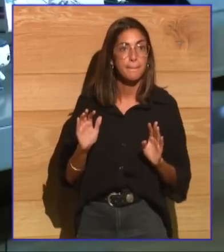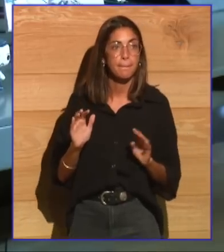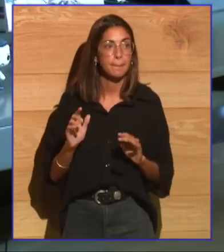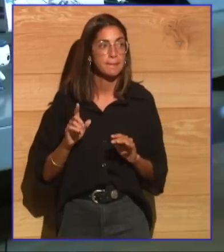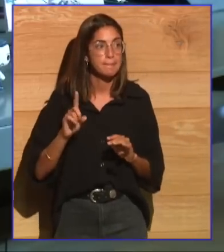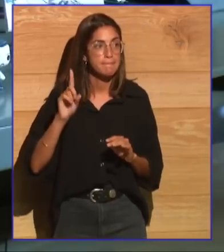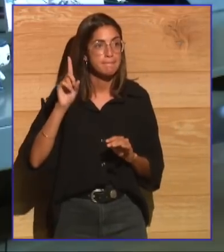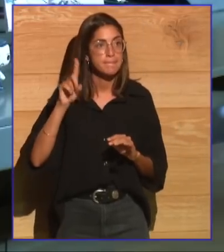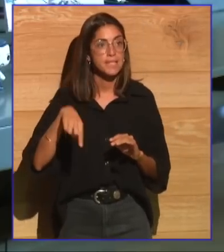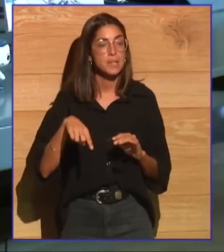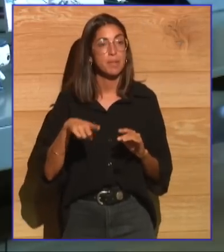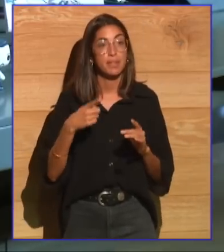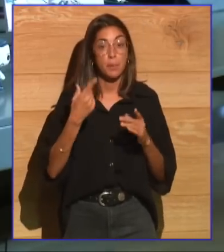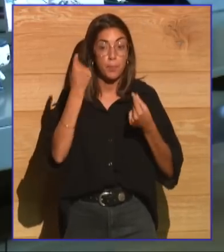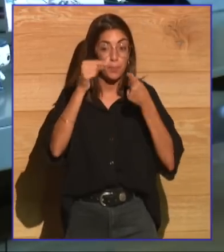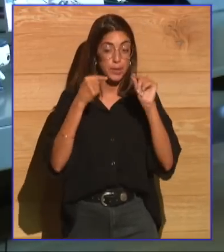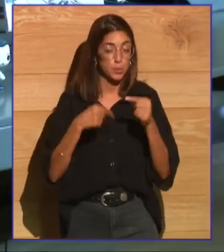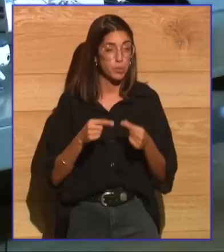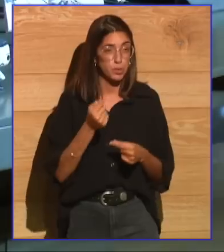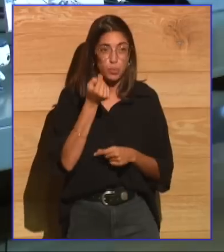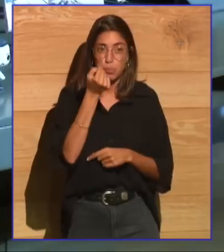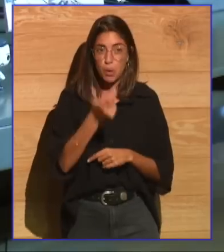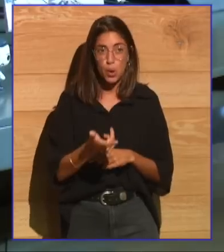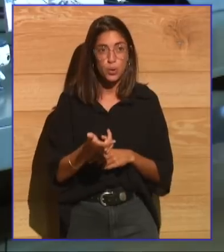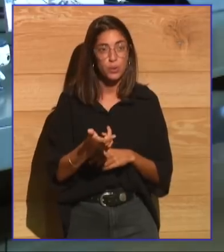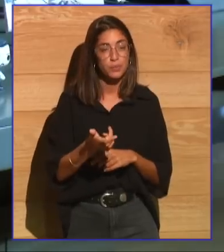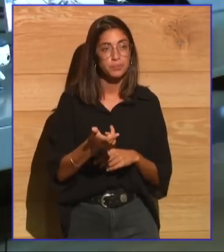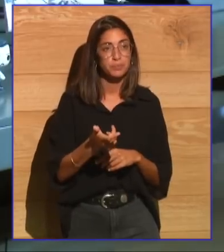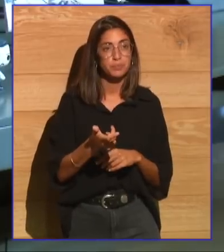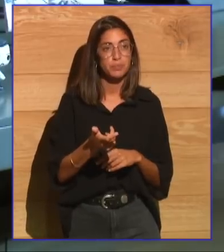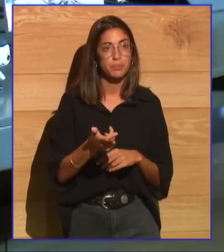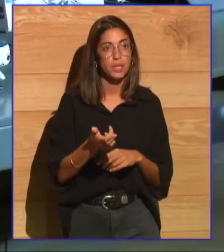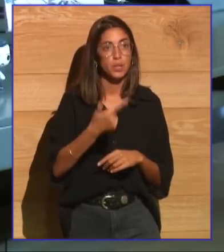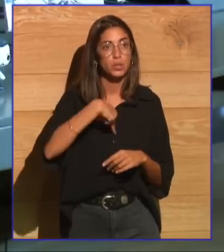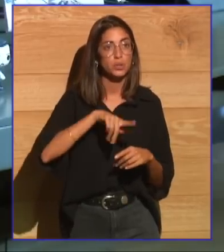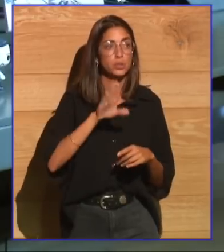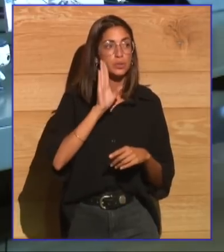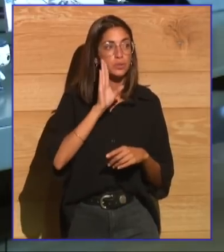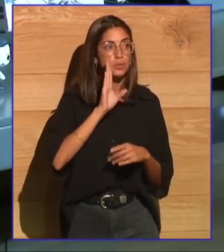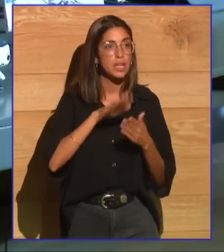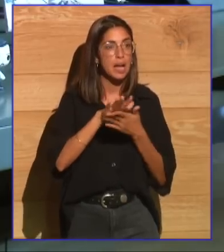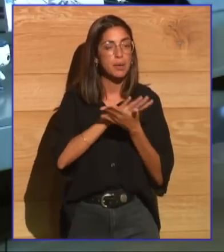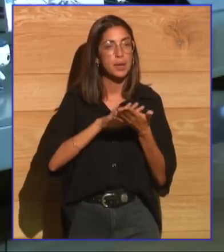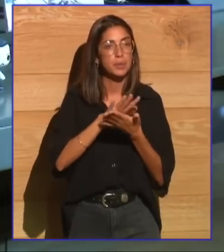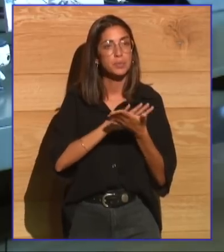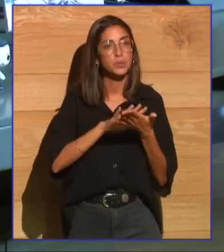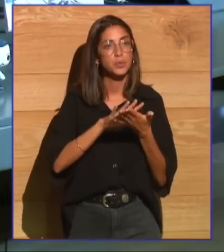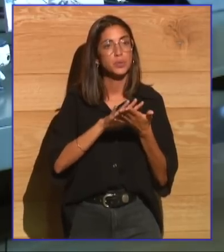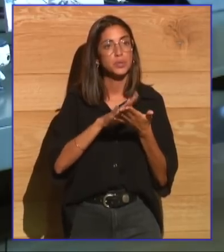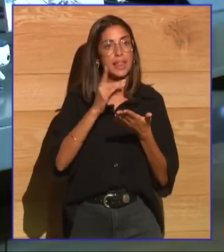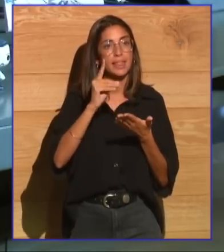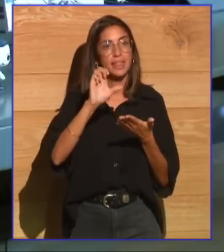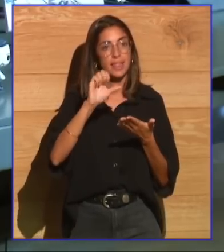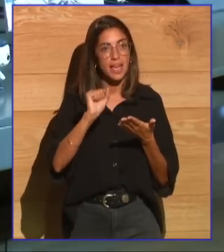poco presupuesto por otro lado la ciencia ficción es el género como tantas veces hemos dicho de las ideas y era una serie